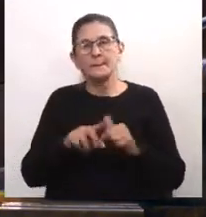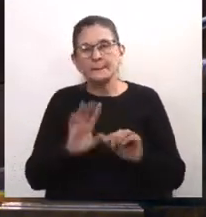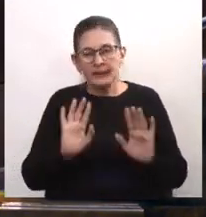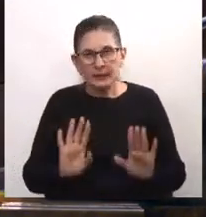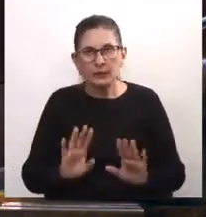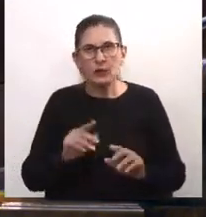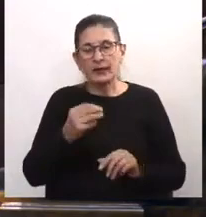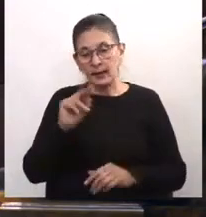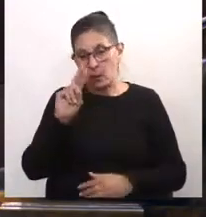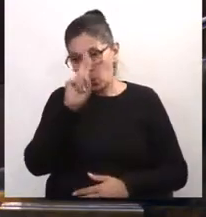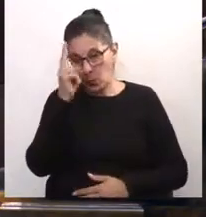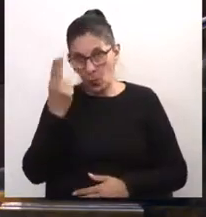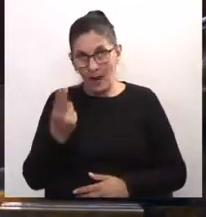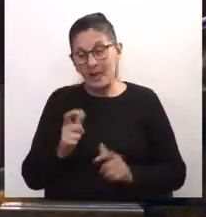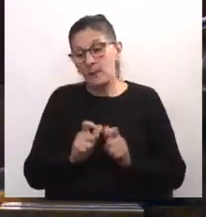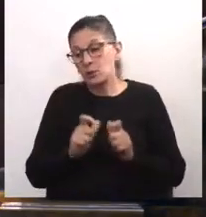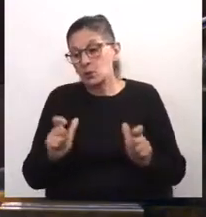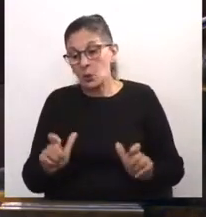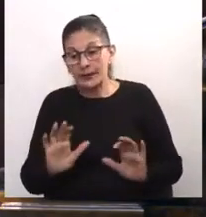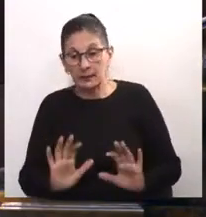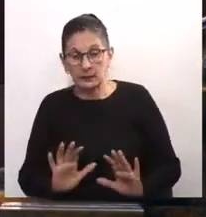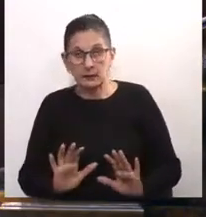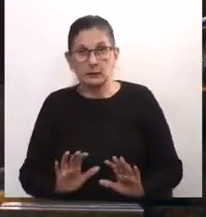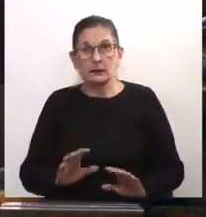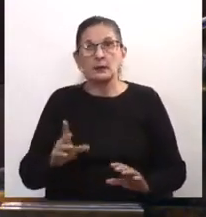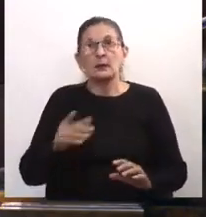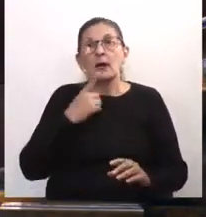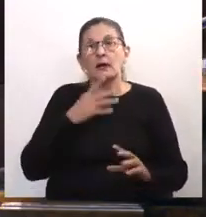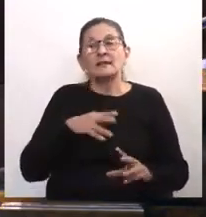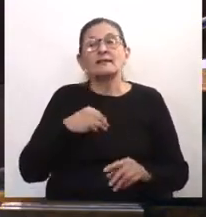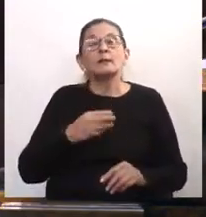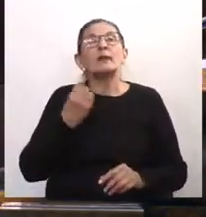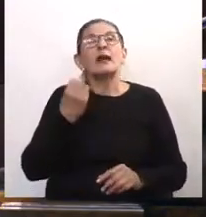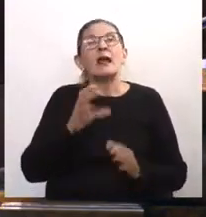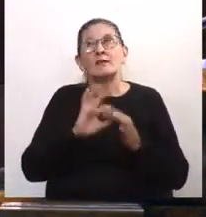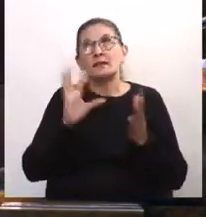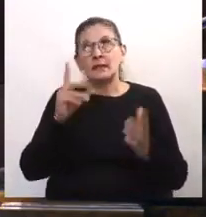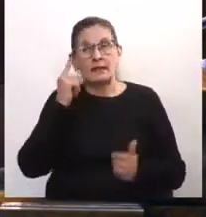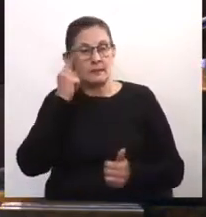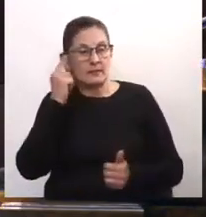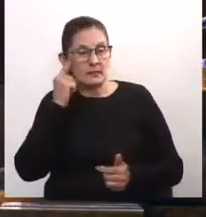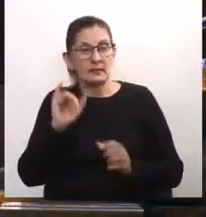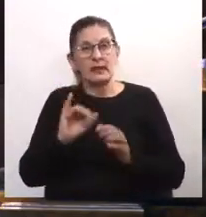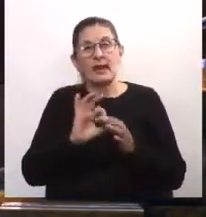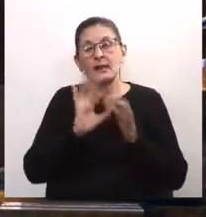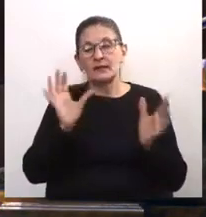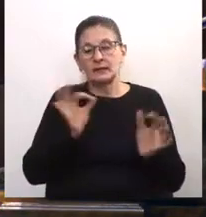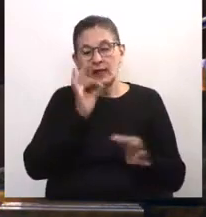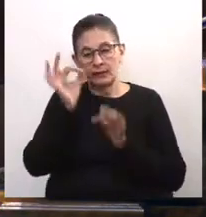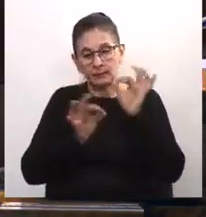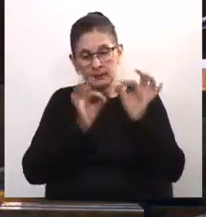aras de que el Uruguay, por suerte, admite la libertad de pensamiento y la libertad de expresión,